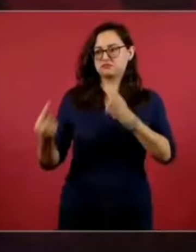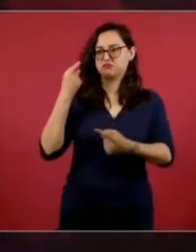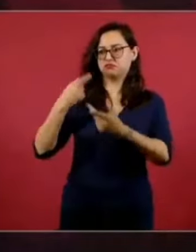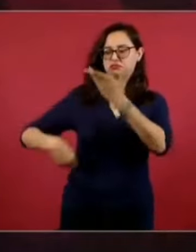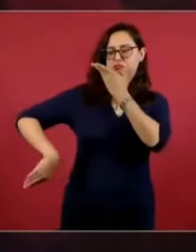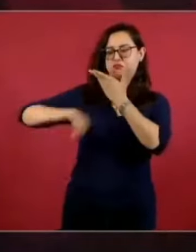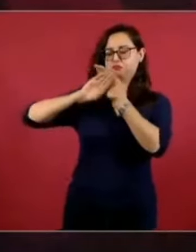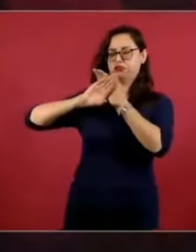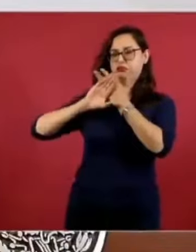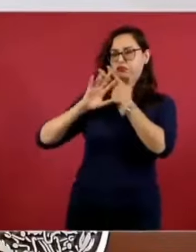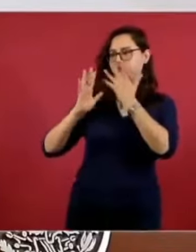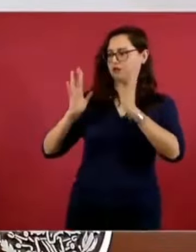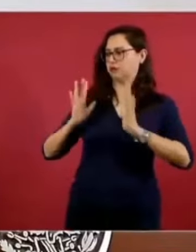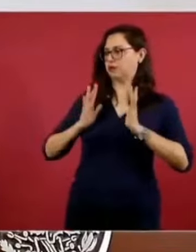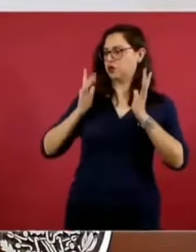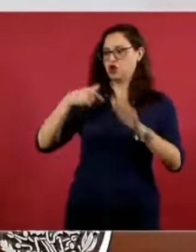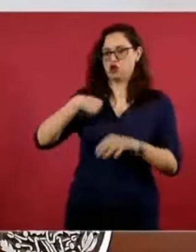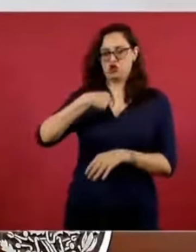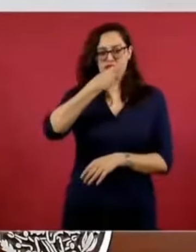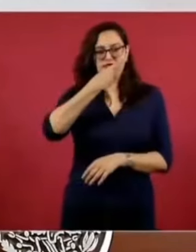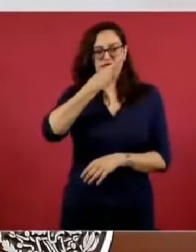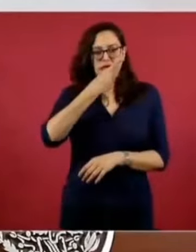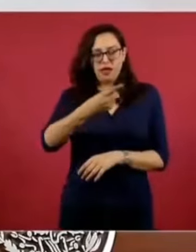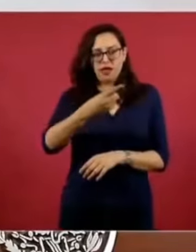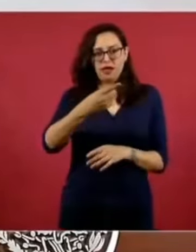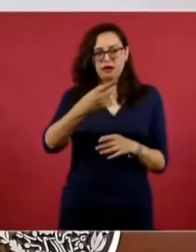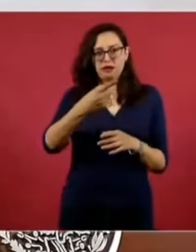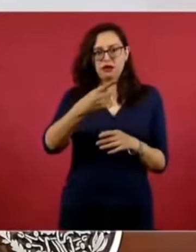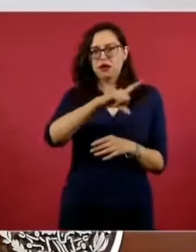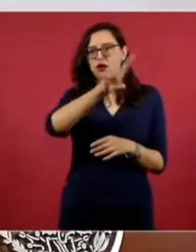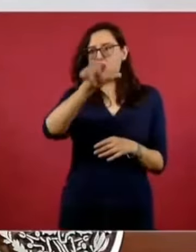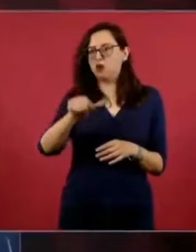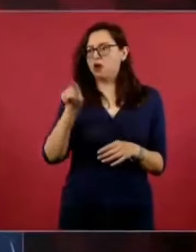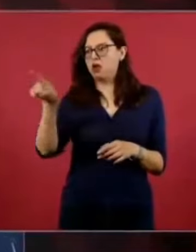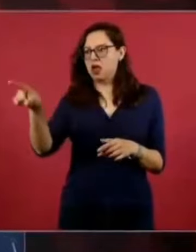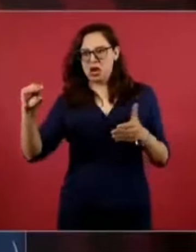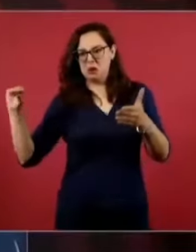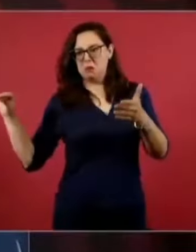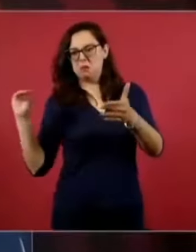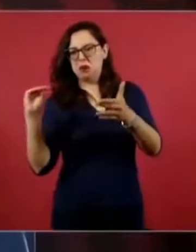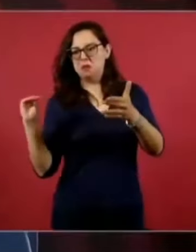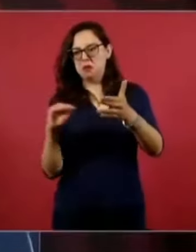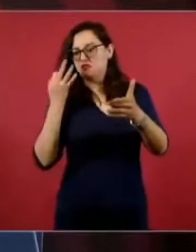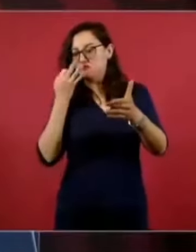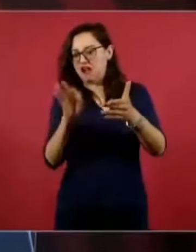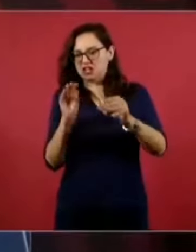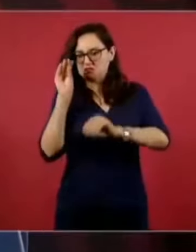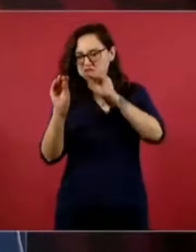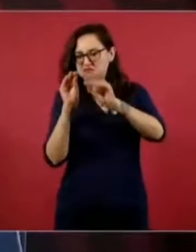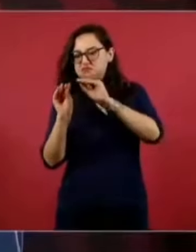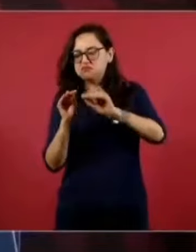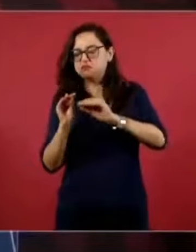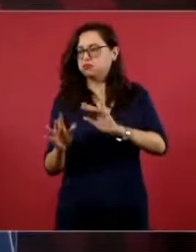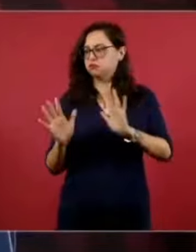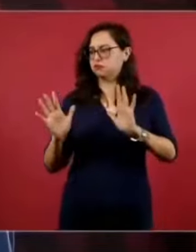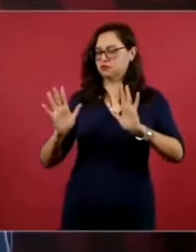o un diálogo sí tergiversó algo que dije